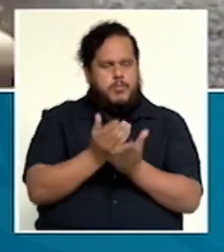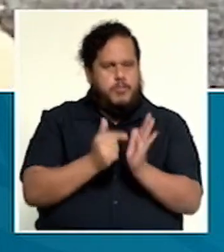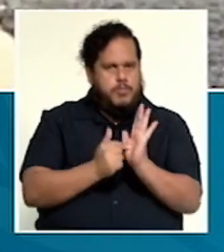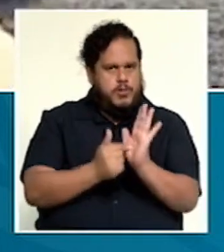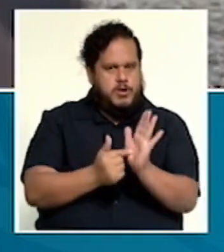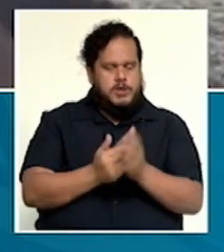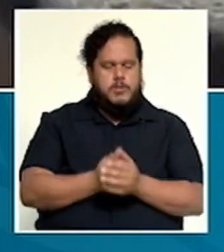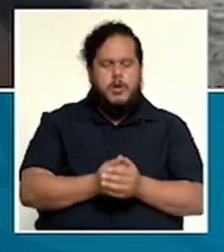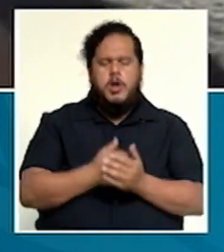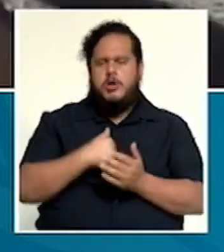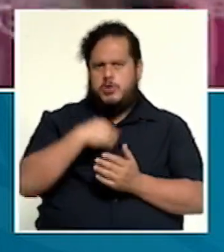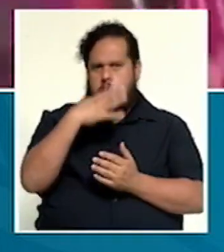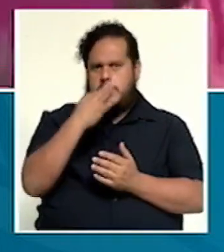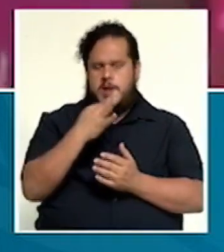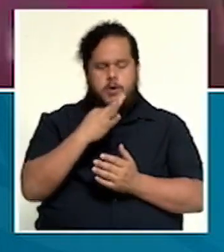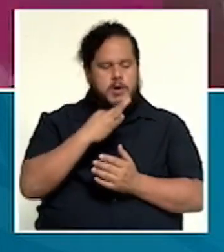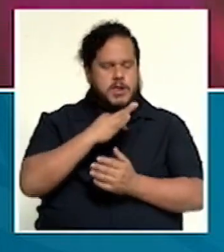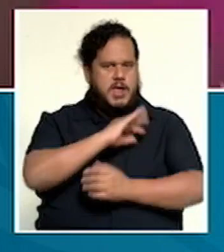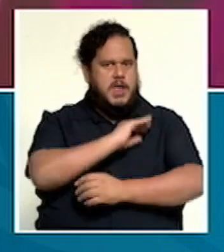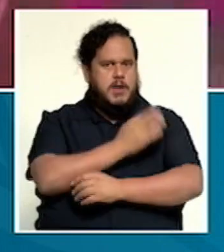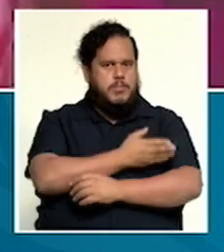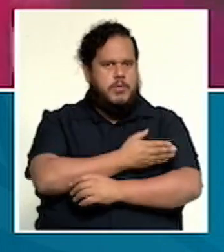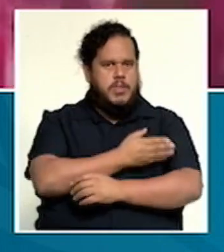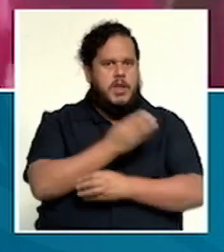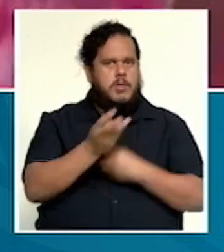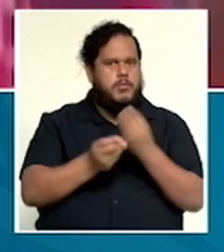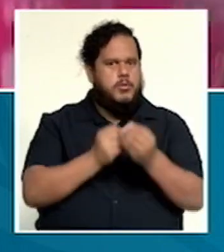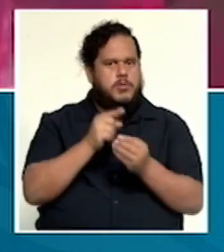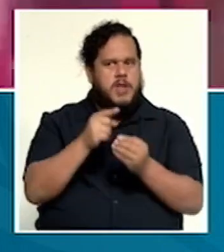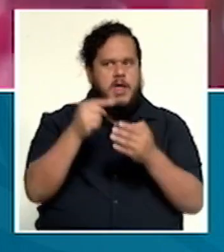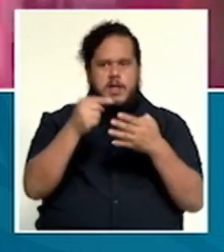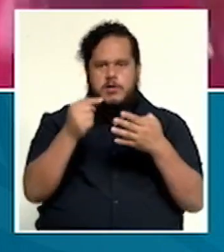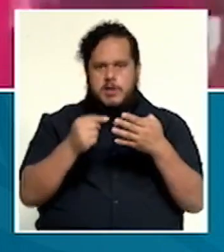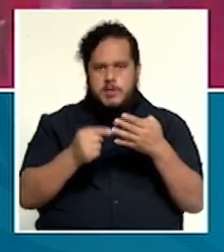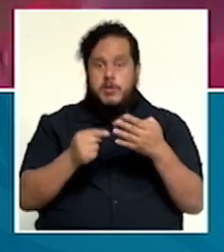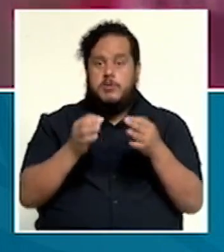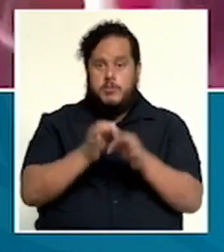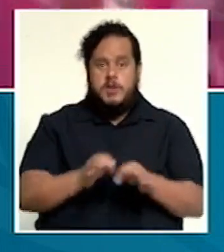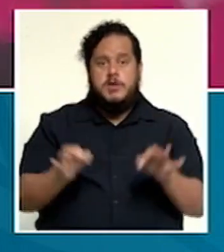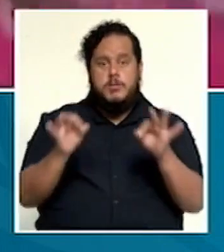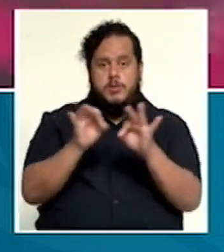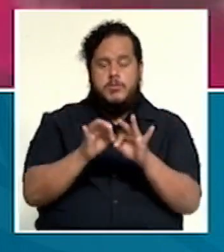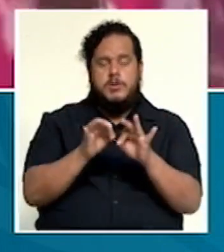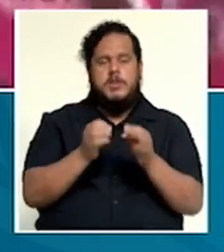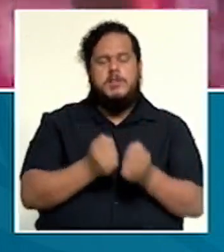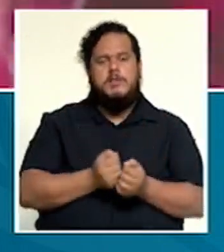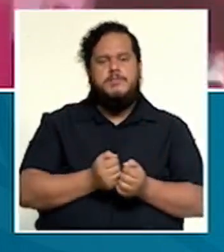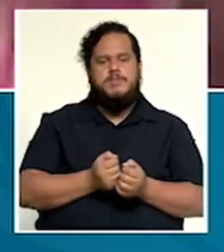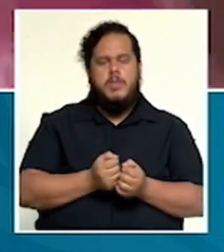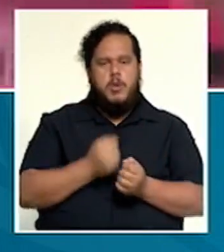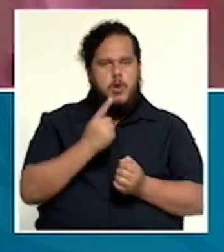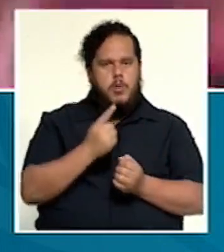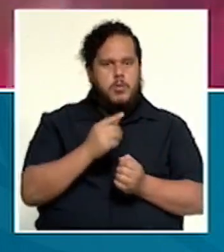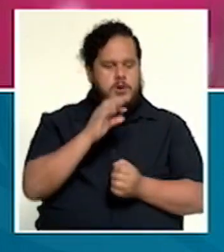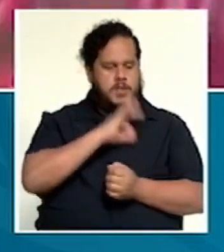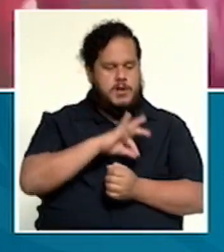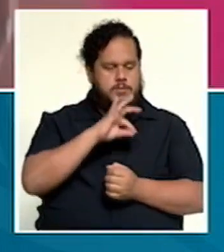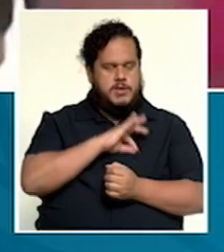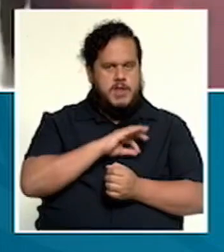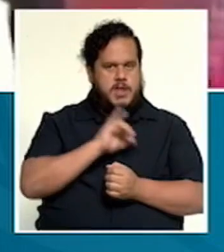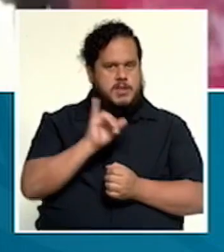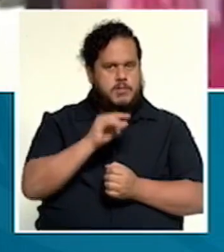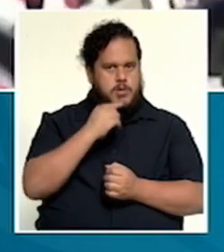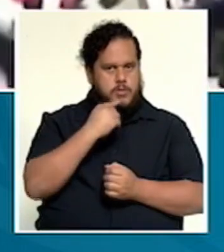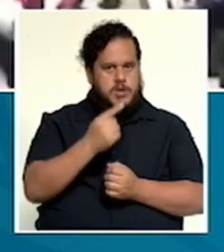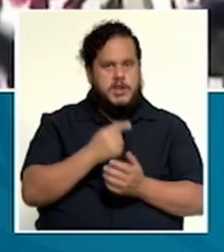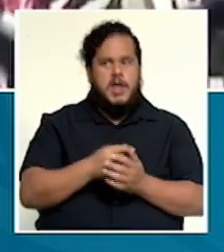creo que el poder tener esos elementos va a ser esencial. Una de las ventajas, como le decía, es